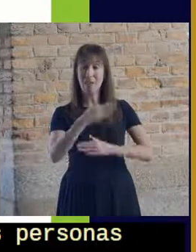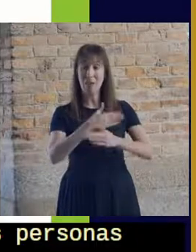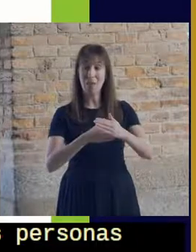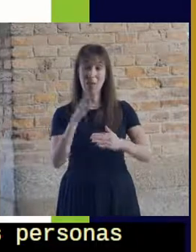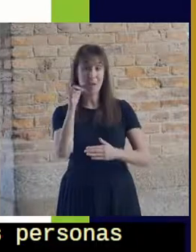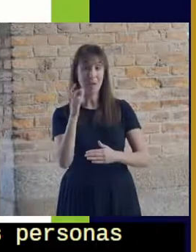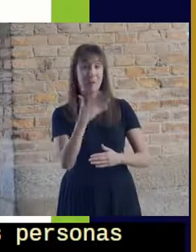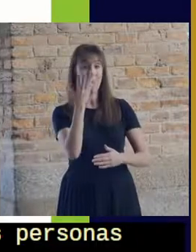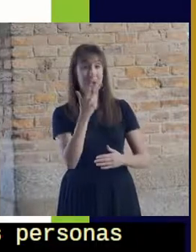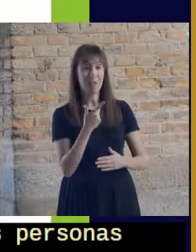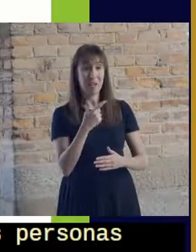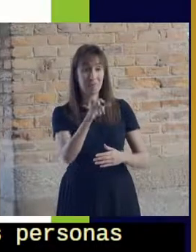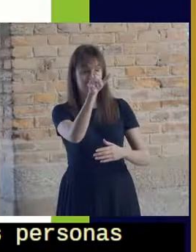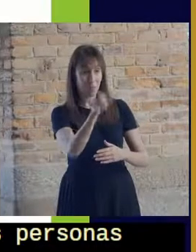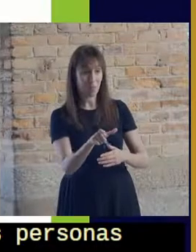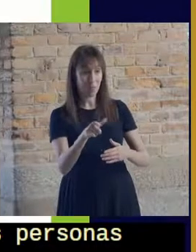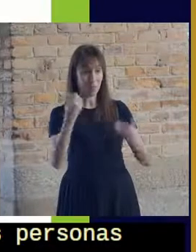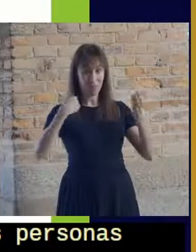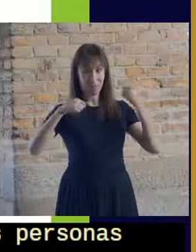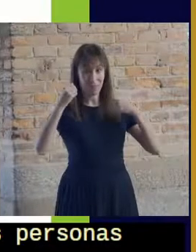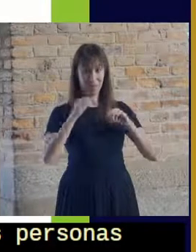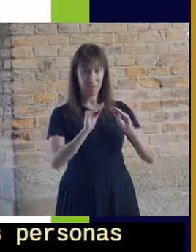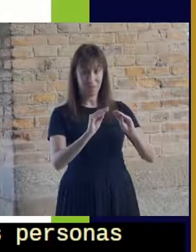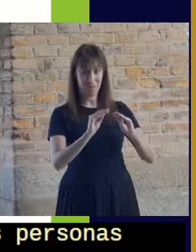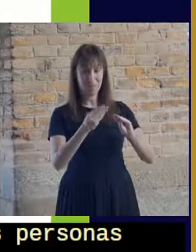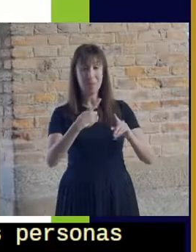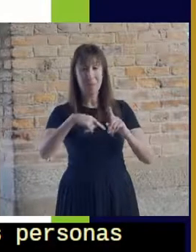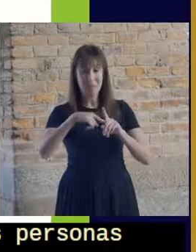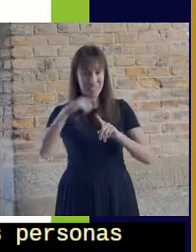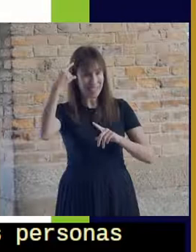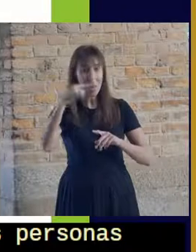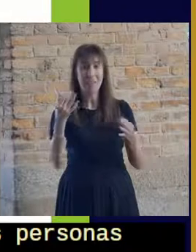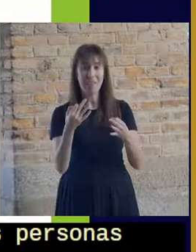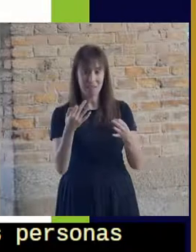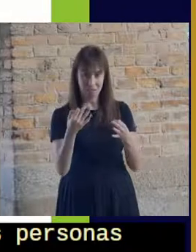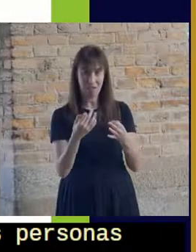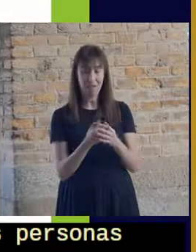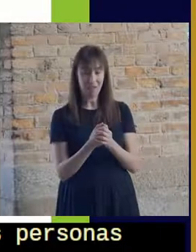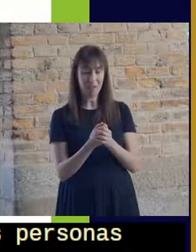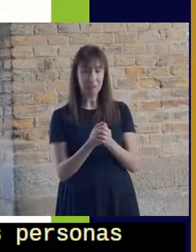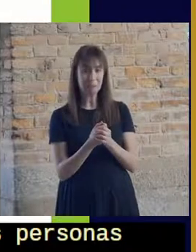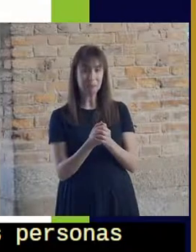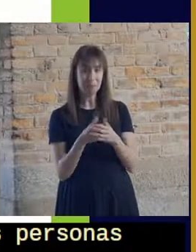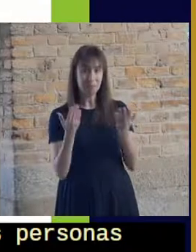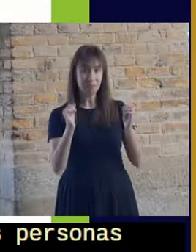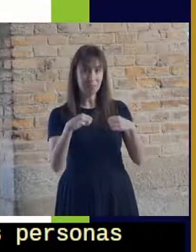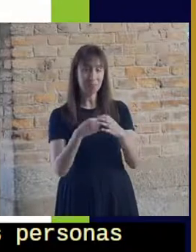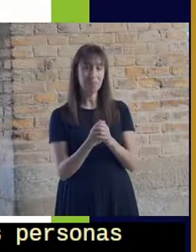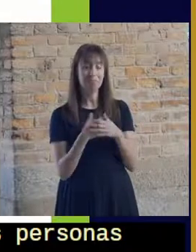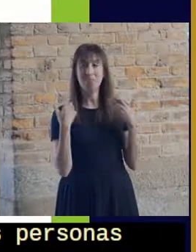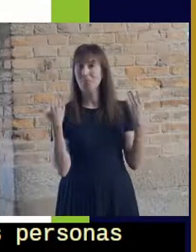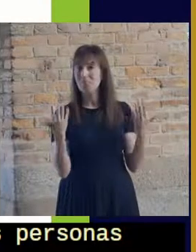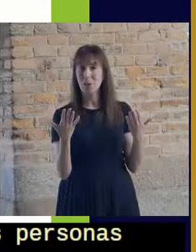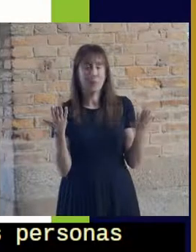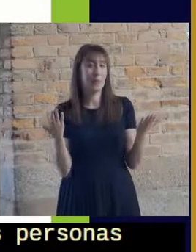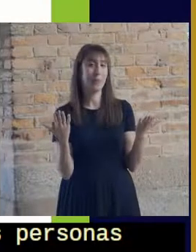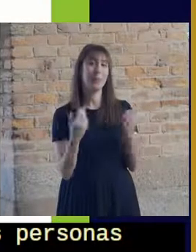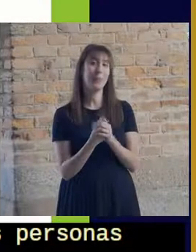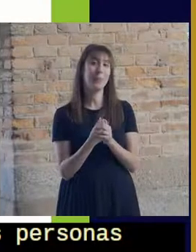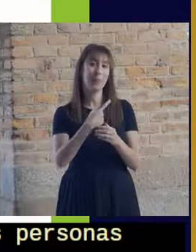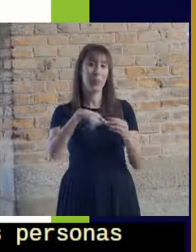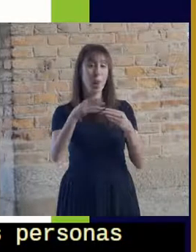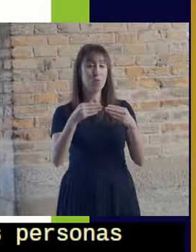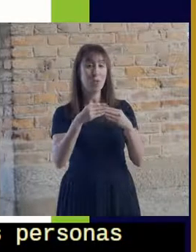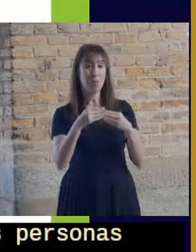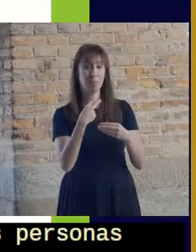prefiere verte a ti la expresión corporal y la expresión facial para saber lo que le estás diciendo De verdad Vale entonces bueno utilizar